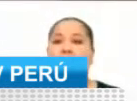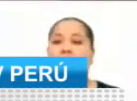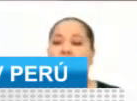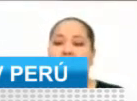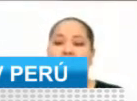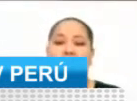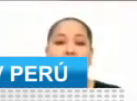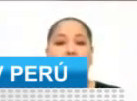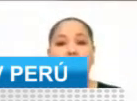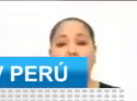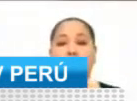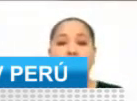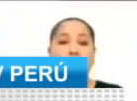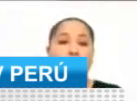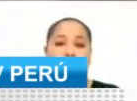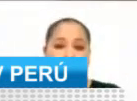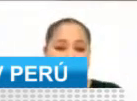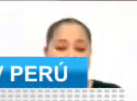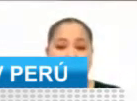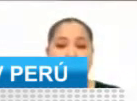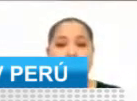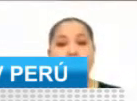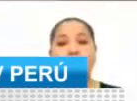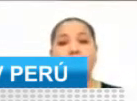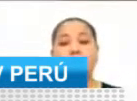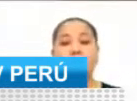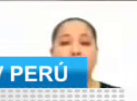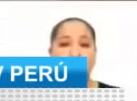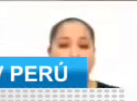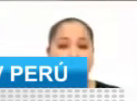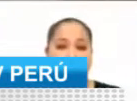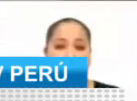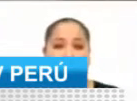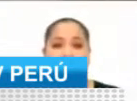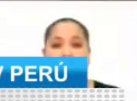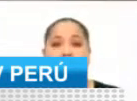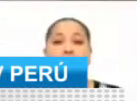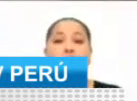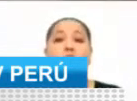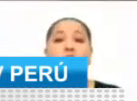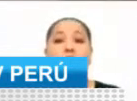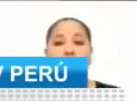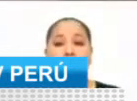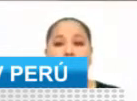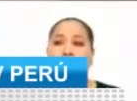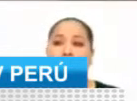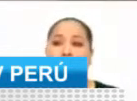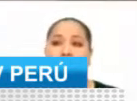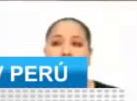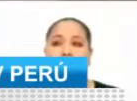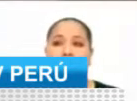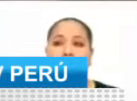programas Juntos, Pensión 65, Contigo,